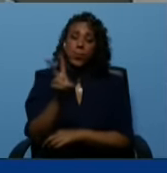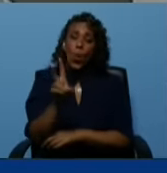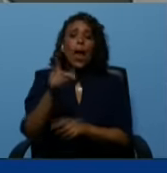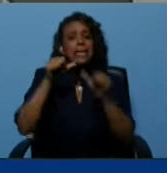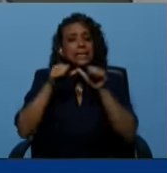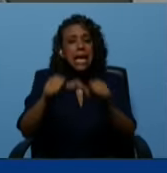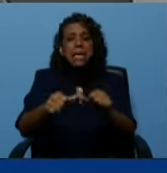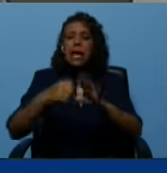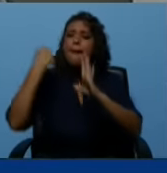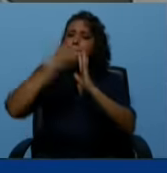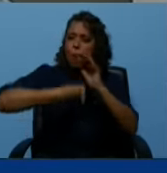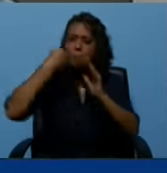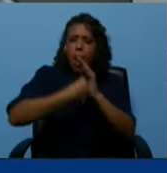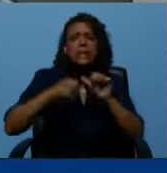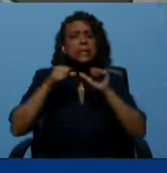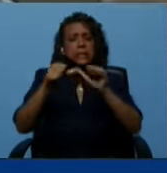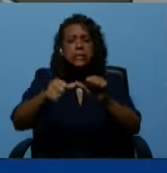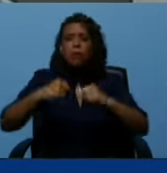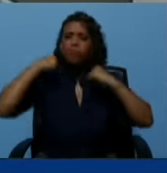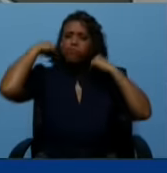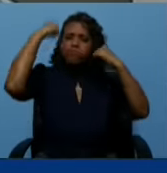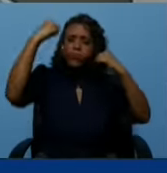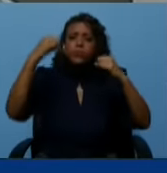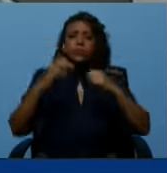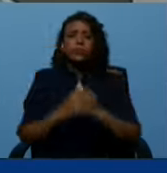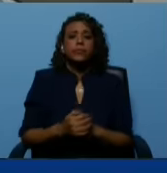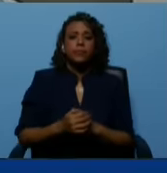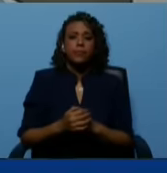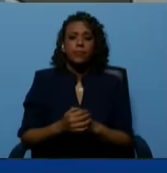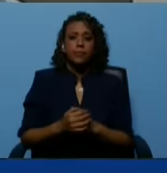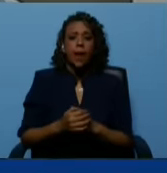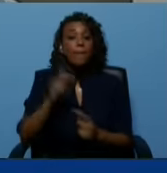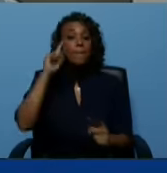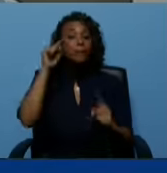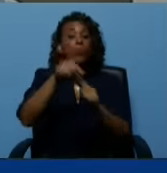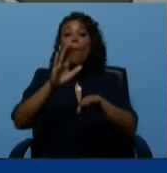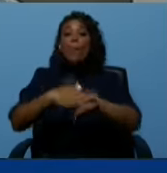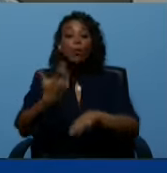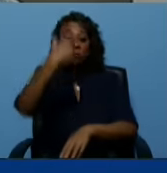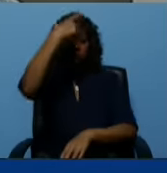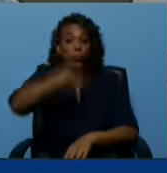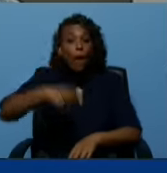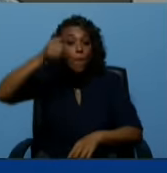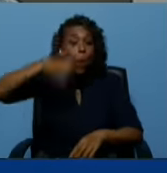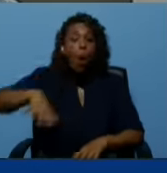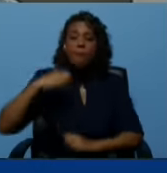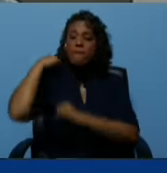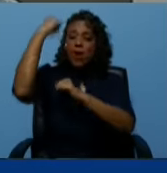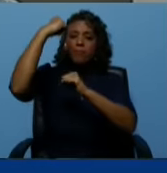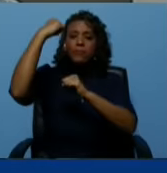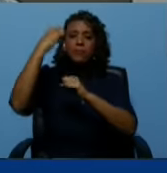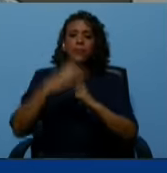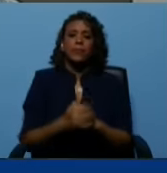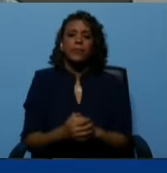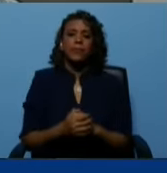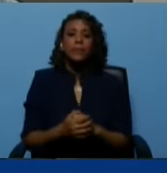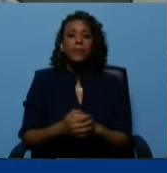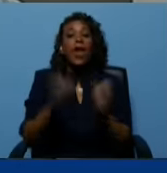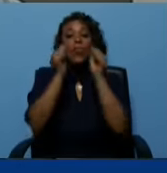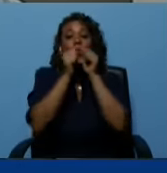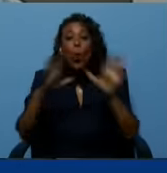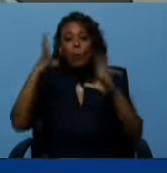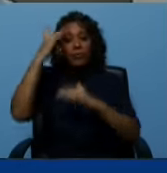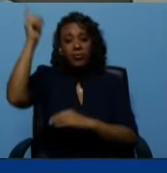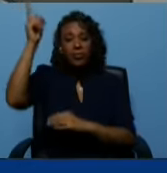Seguimos en combate, seguimos en batalla, porque nosotros venceremos. Que Dios me lo bendiga,